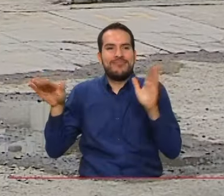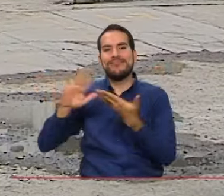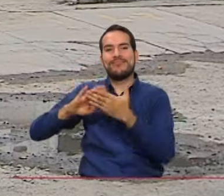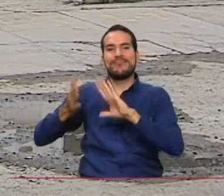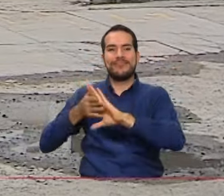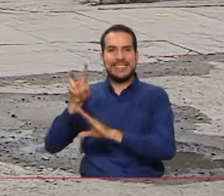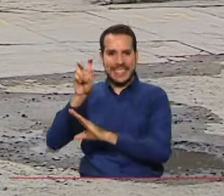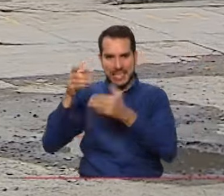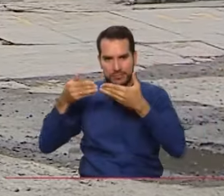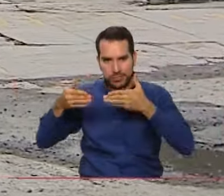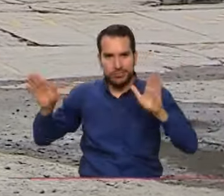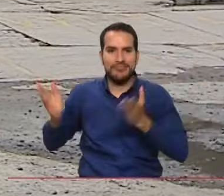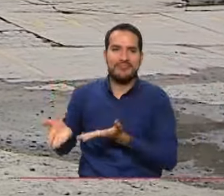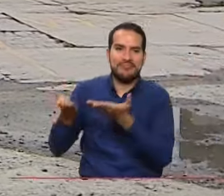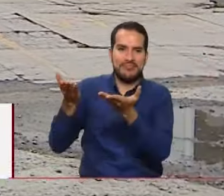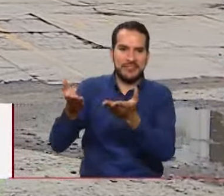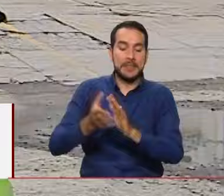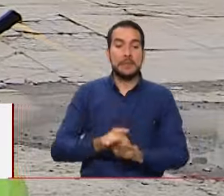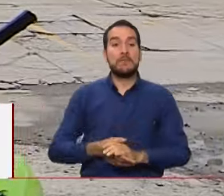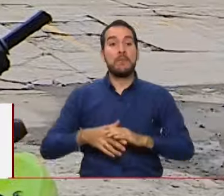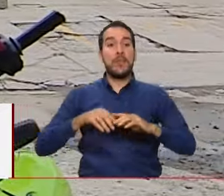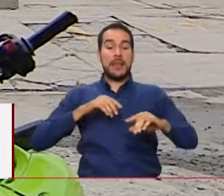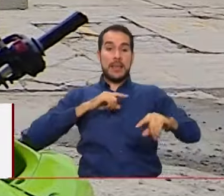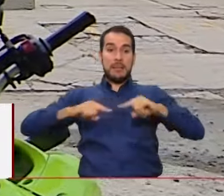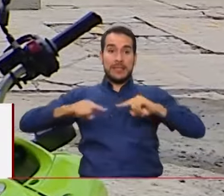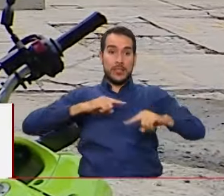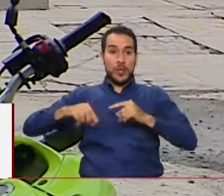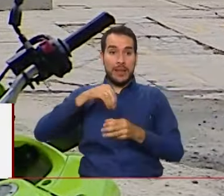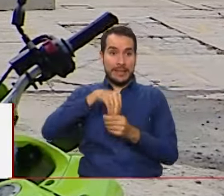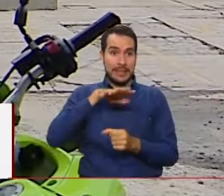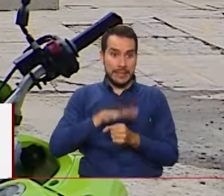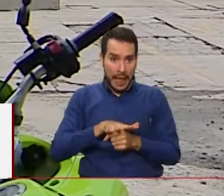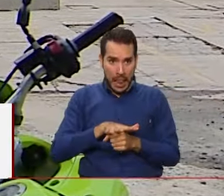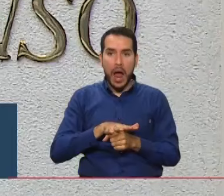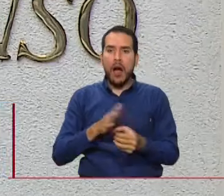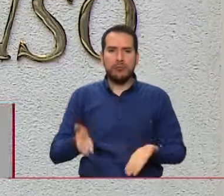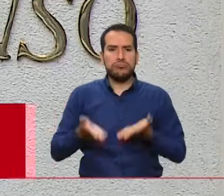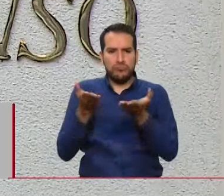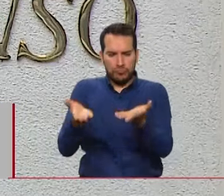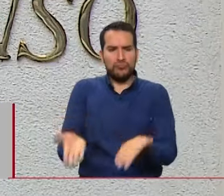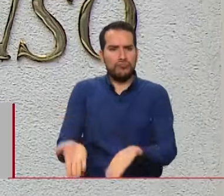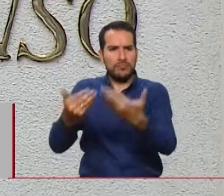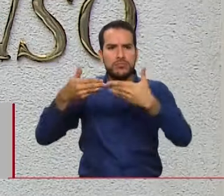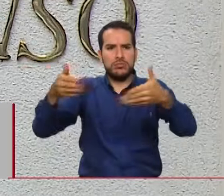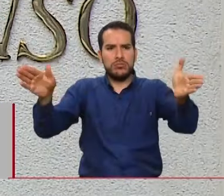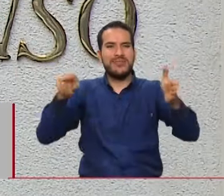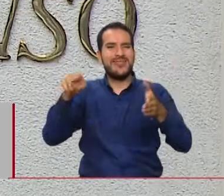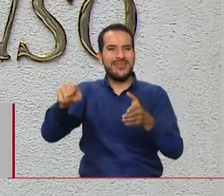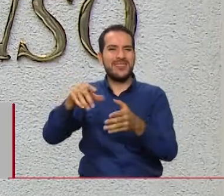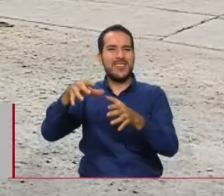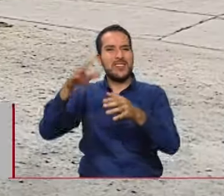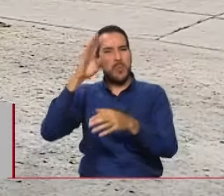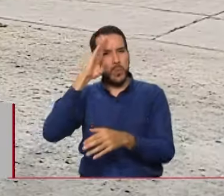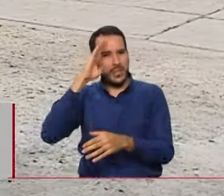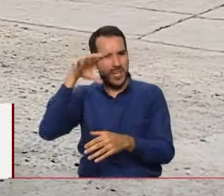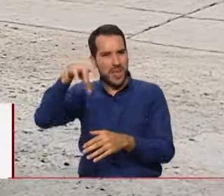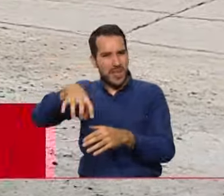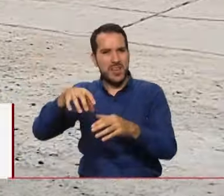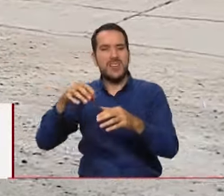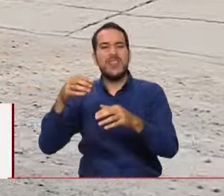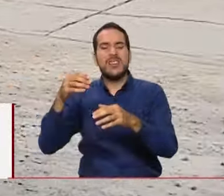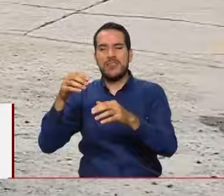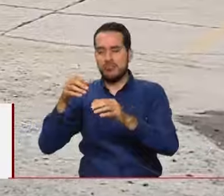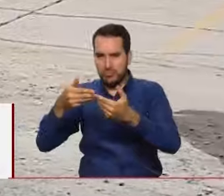7 la administración distrital puso en funcionamiento la estación de policía de Alfonso López luego de algunos meses de trabajos de